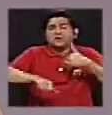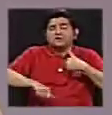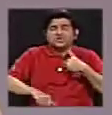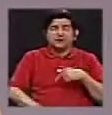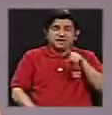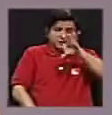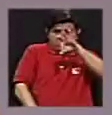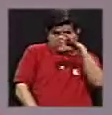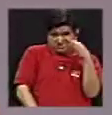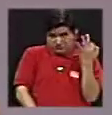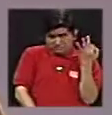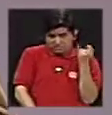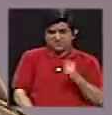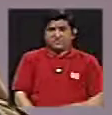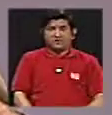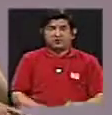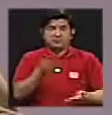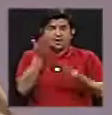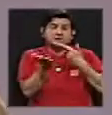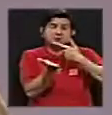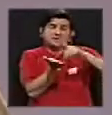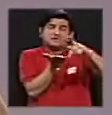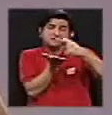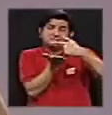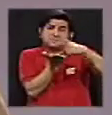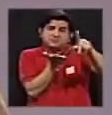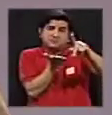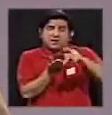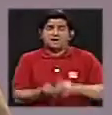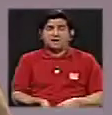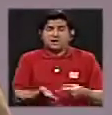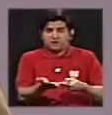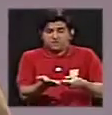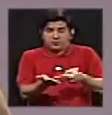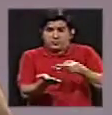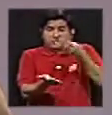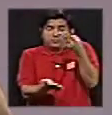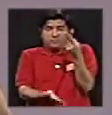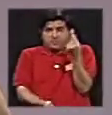lo tanto de pronto pagar una suma